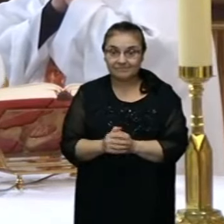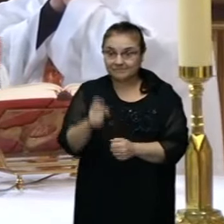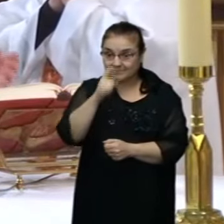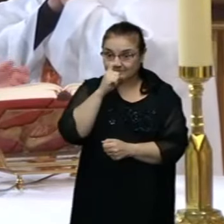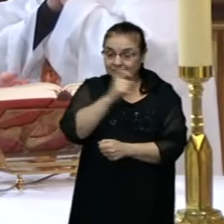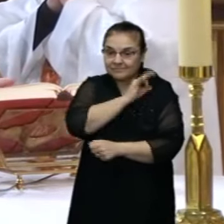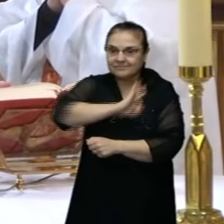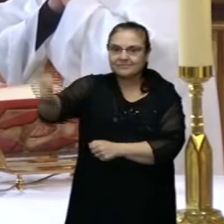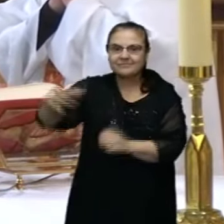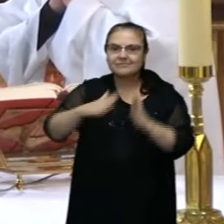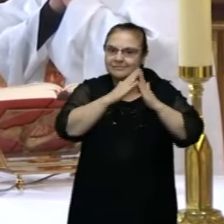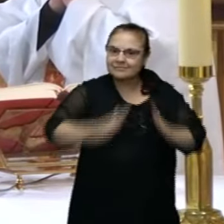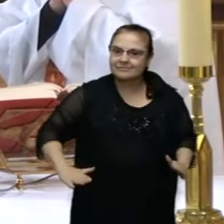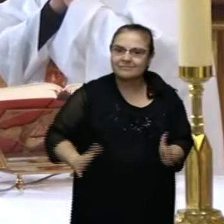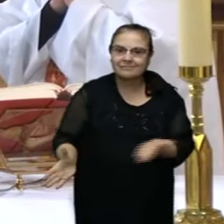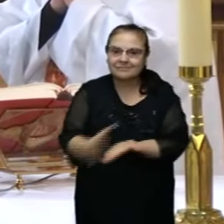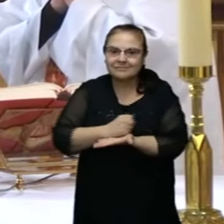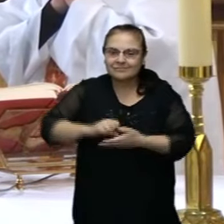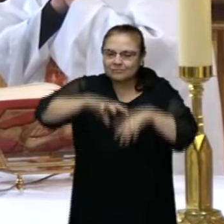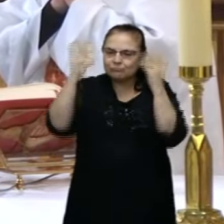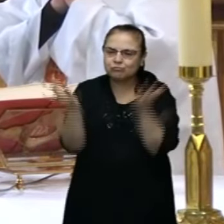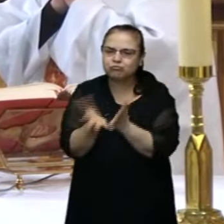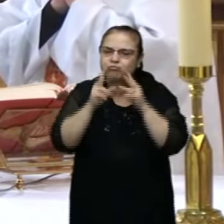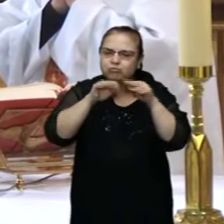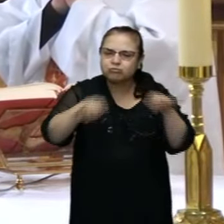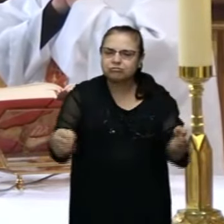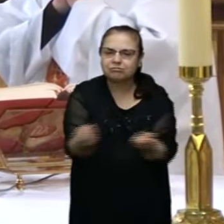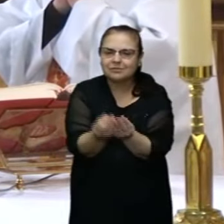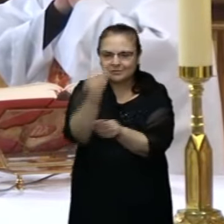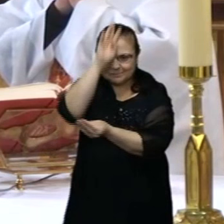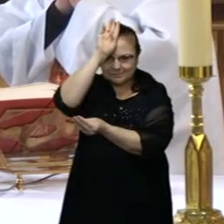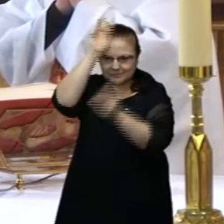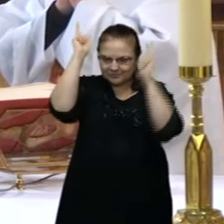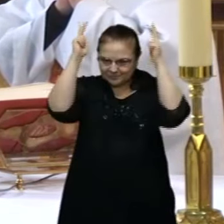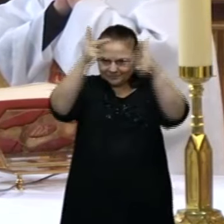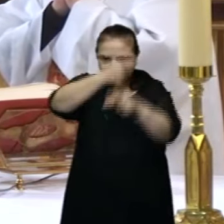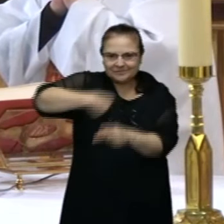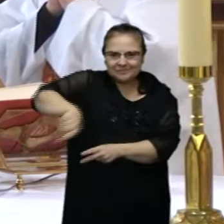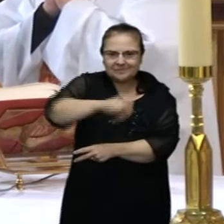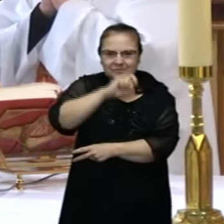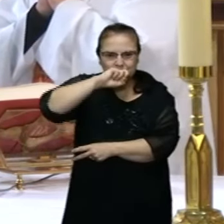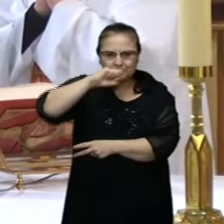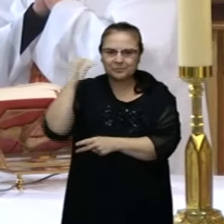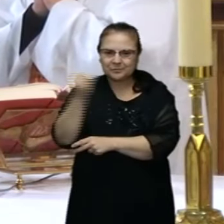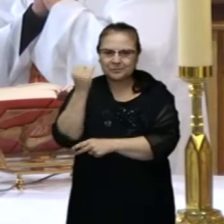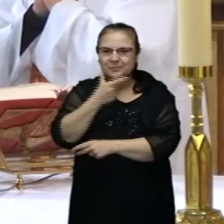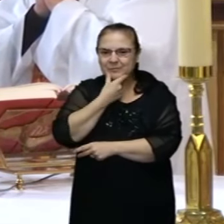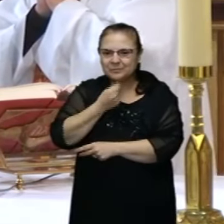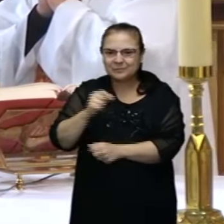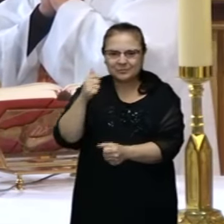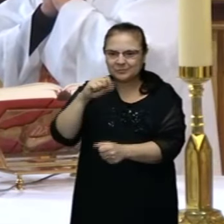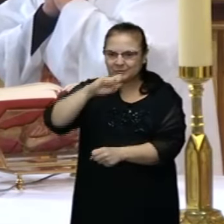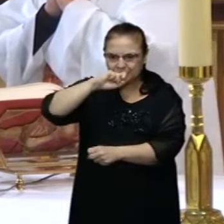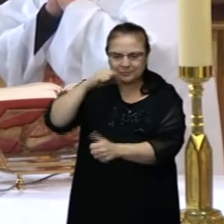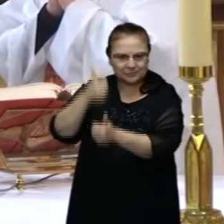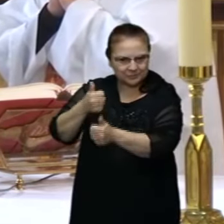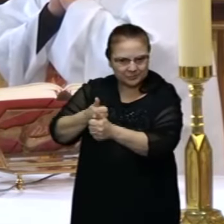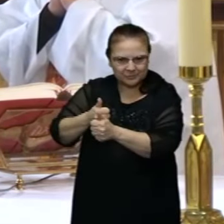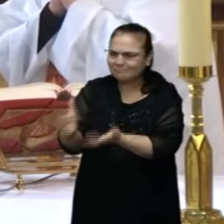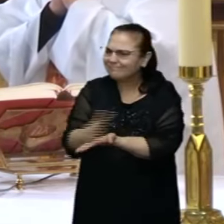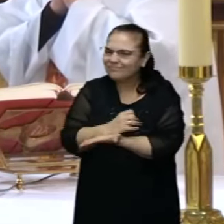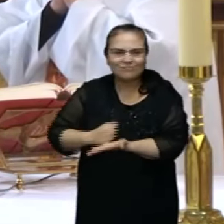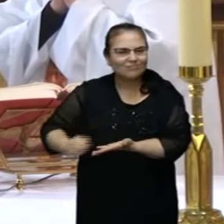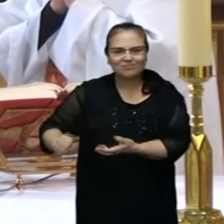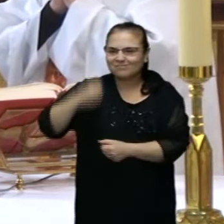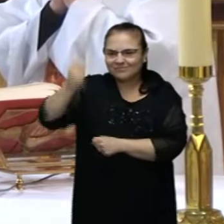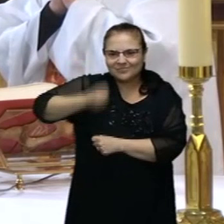Acuérdate, Señor, de tu Iglesia extendida por toda la tierra y con el Papa Francisco, con nuestro obispo José y sus obispos auxiliares, y